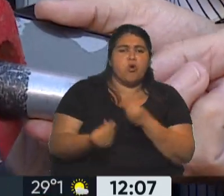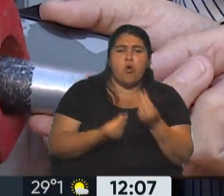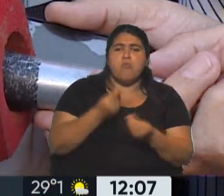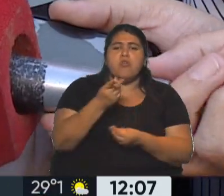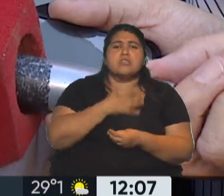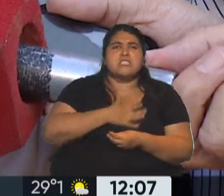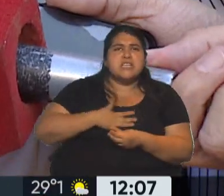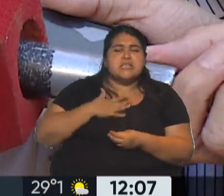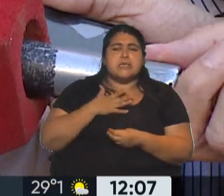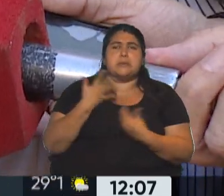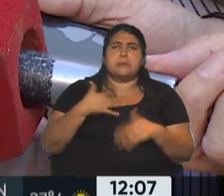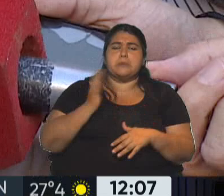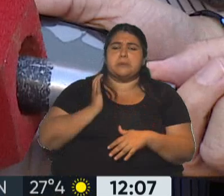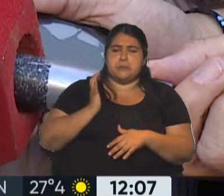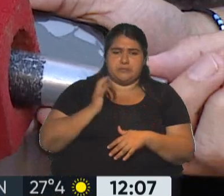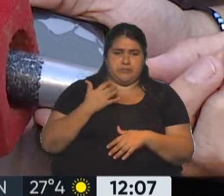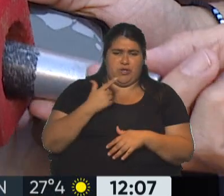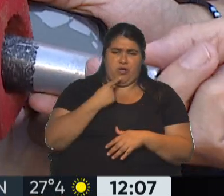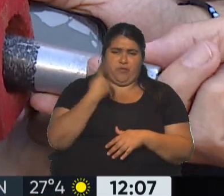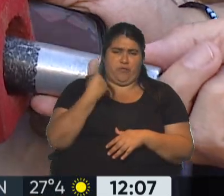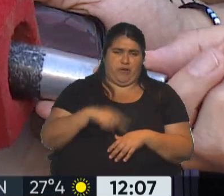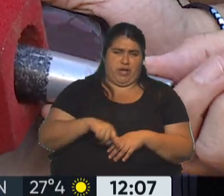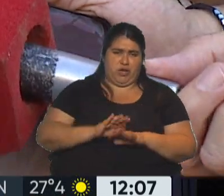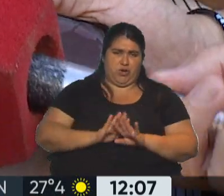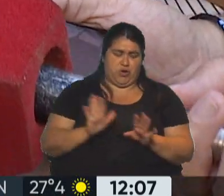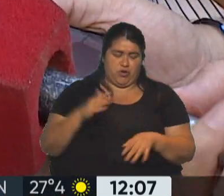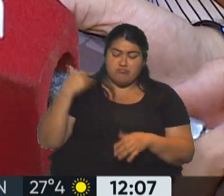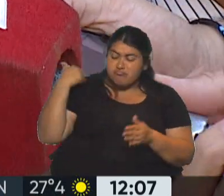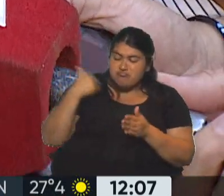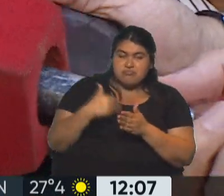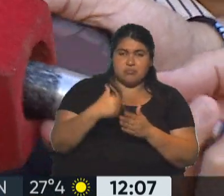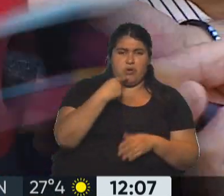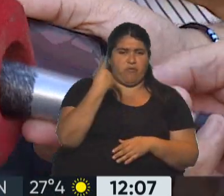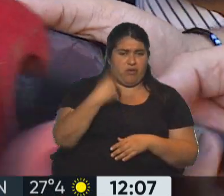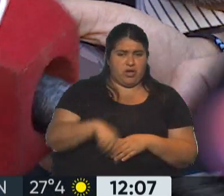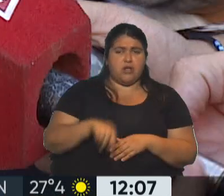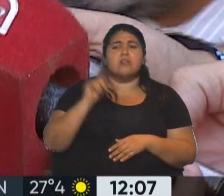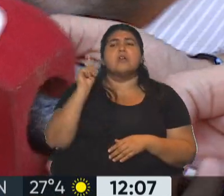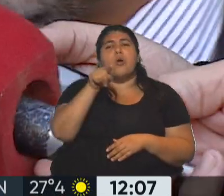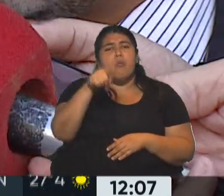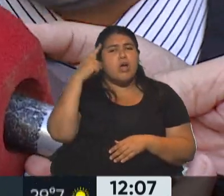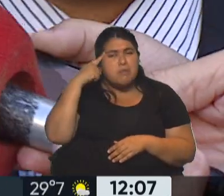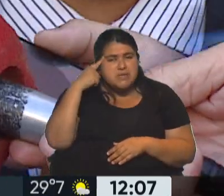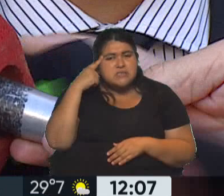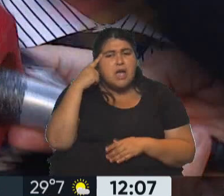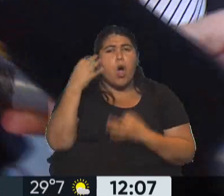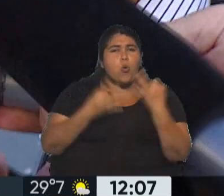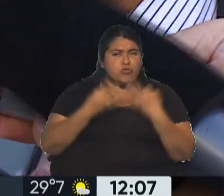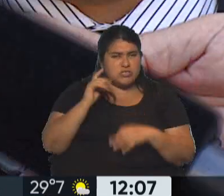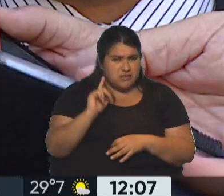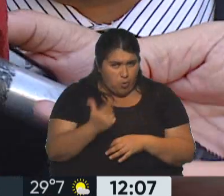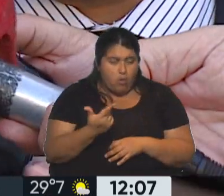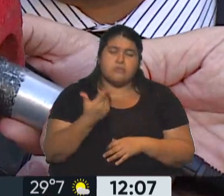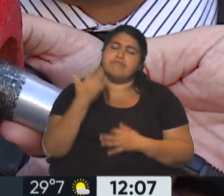sobrellevar esa pesadilla, nena? No fue bueno. ¿Y cómo lo calificaría? ¿Injusto?